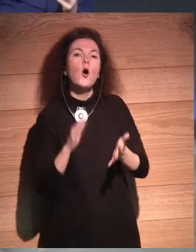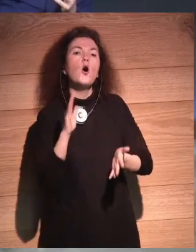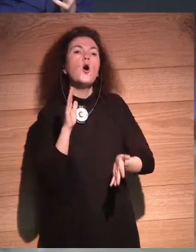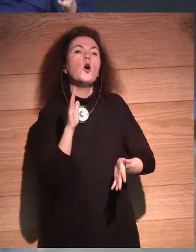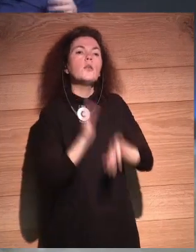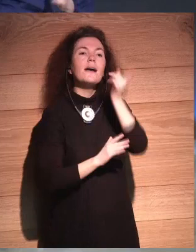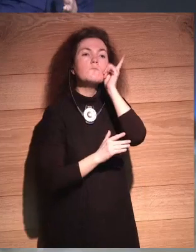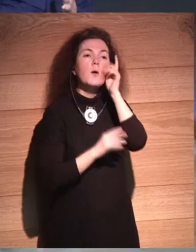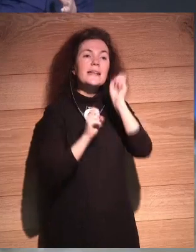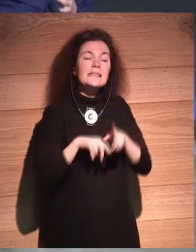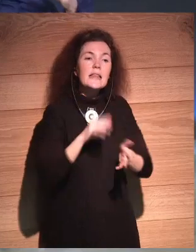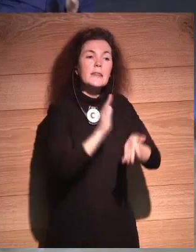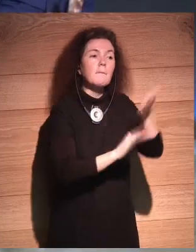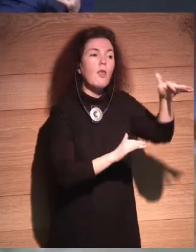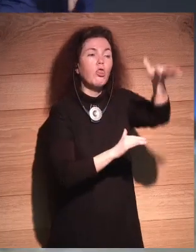algún sitio sin tu móvil.